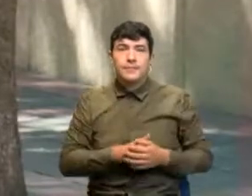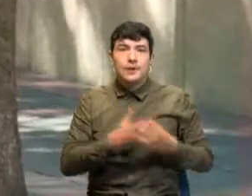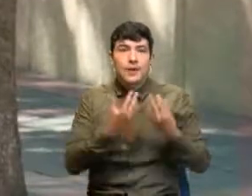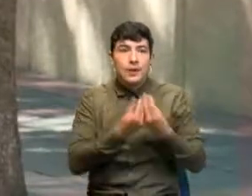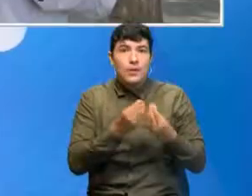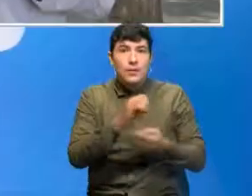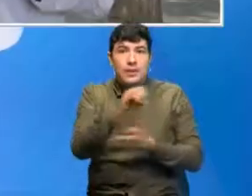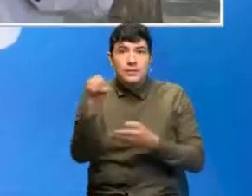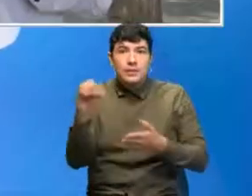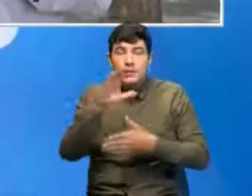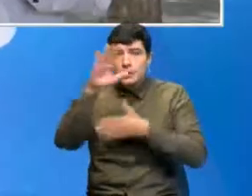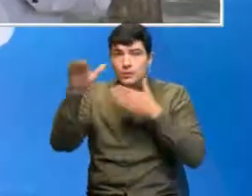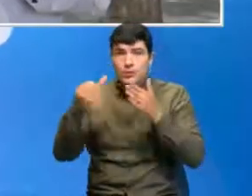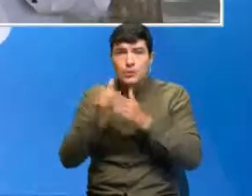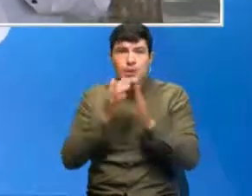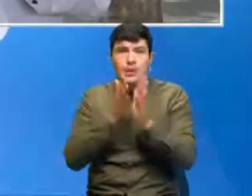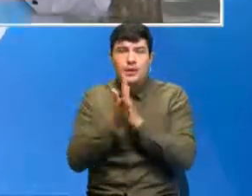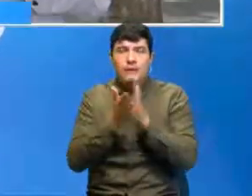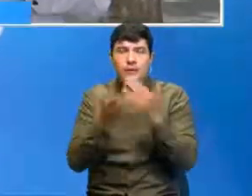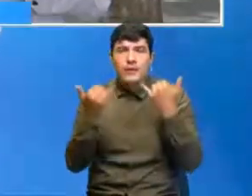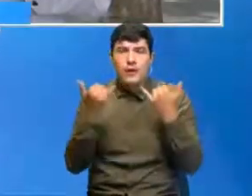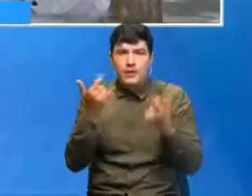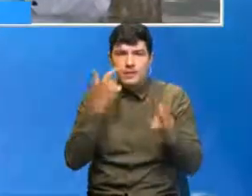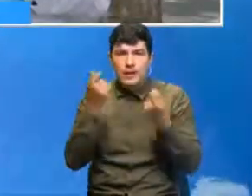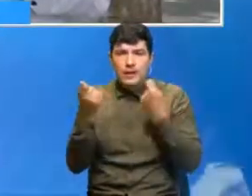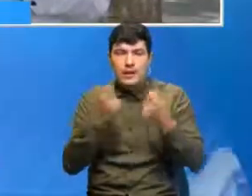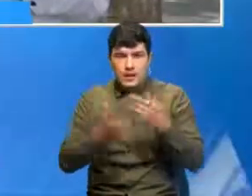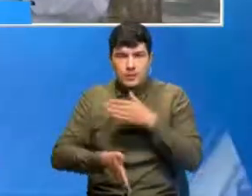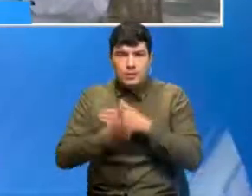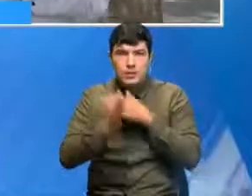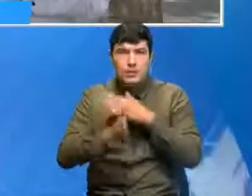toda la información que manejamos por el momento continuo de ustedes en estudio